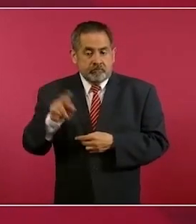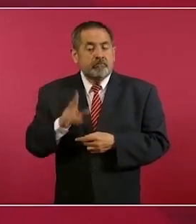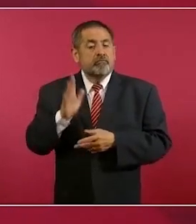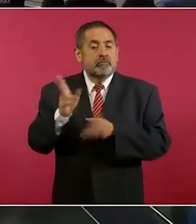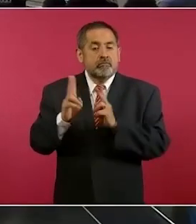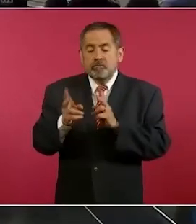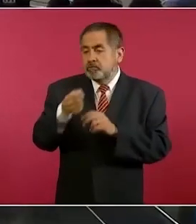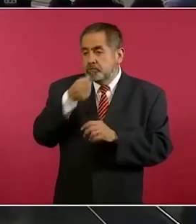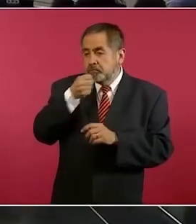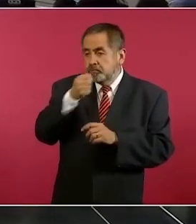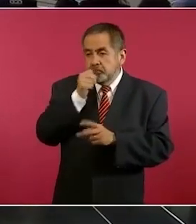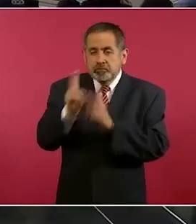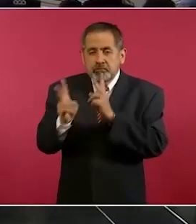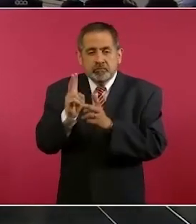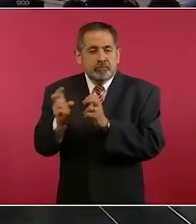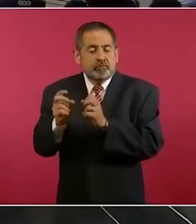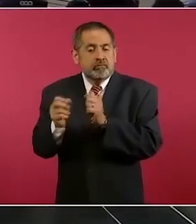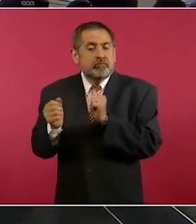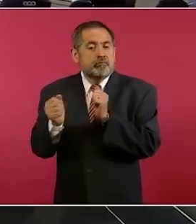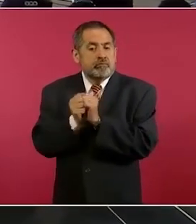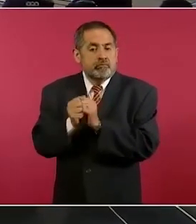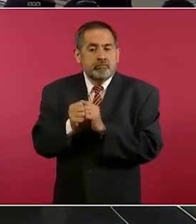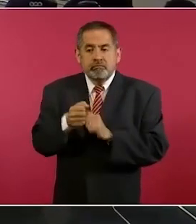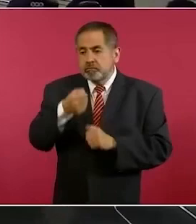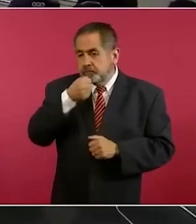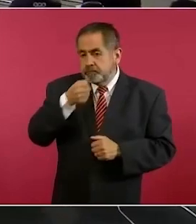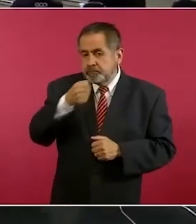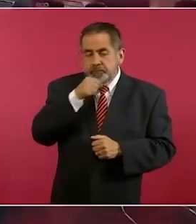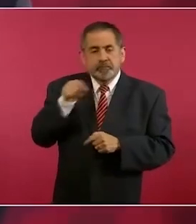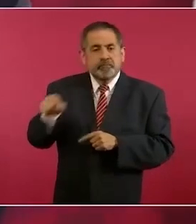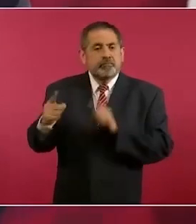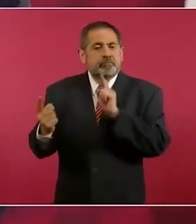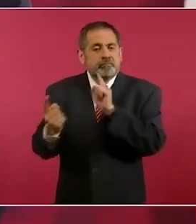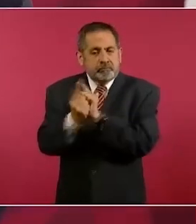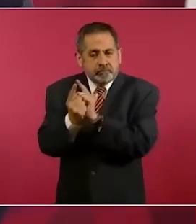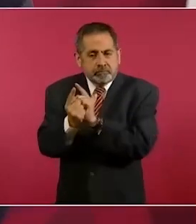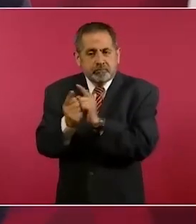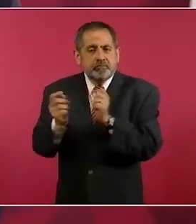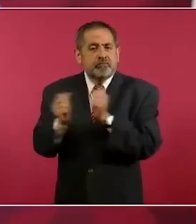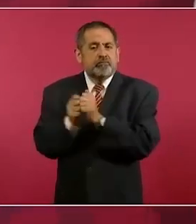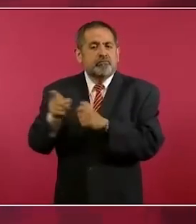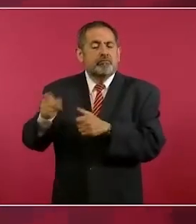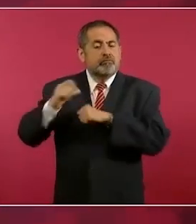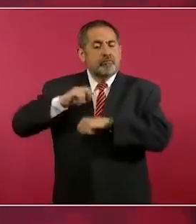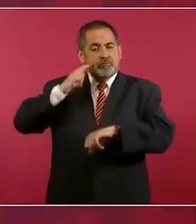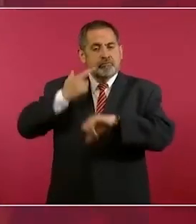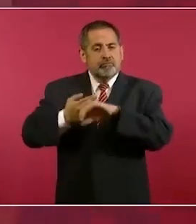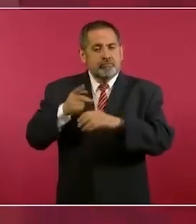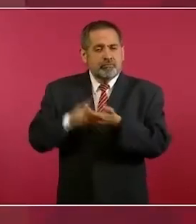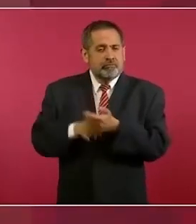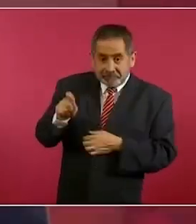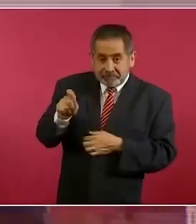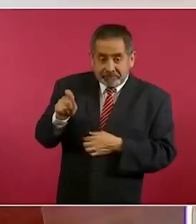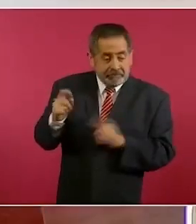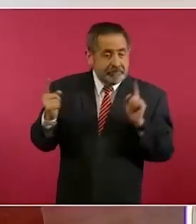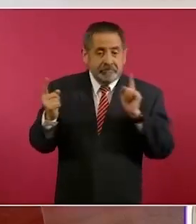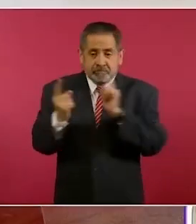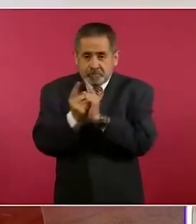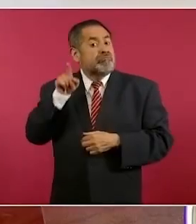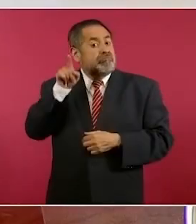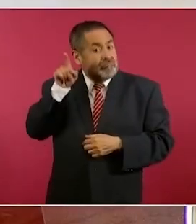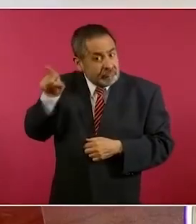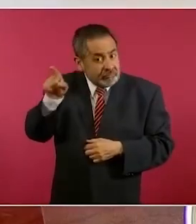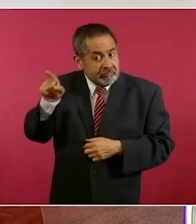entrevistó con el ministro de Relaciones Exteriores de Ucrania y que le